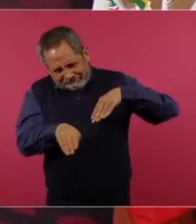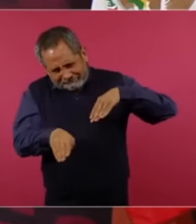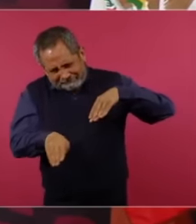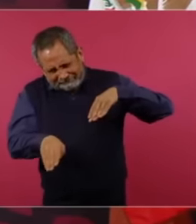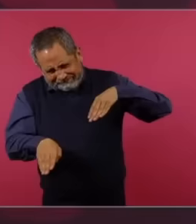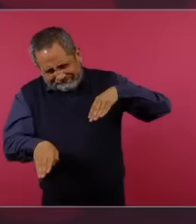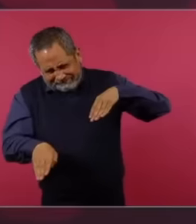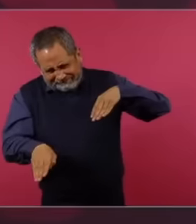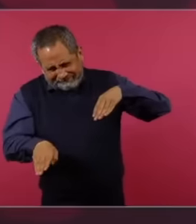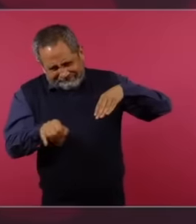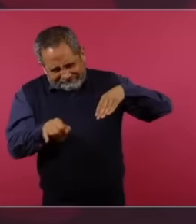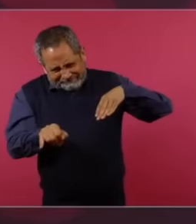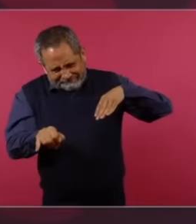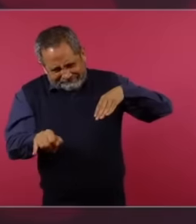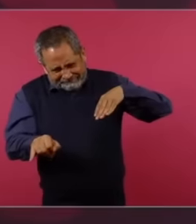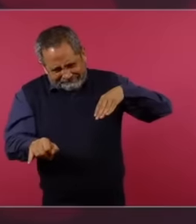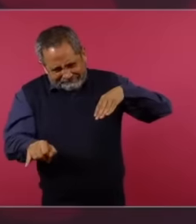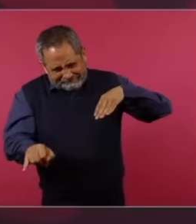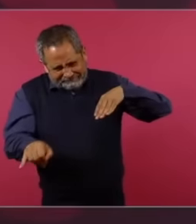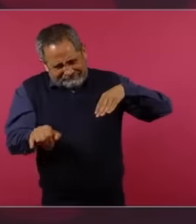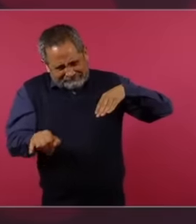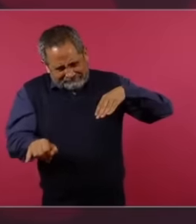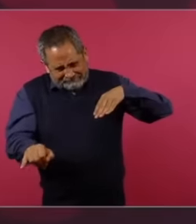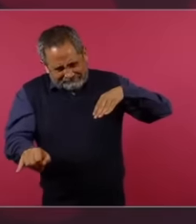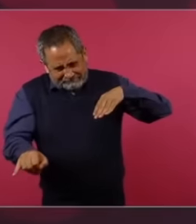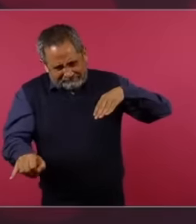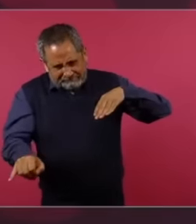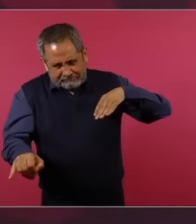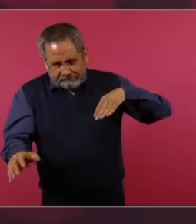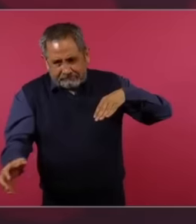y todo el proceso para llegar abajo.